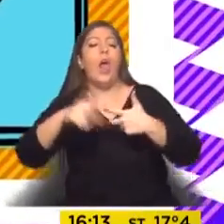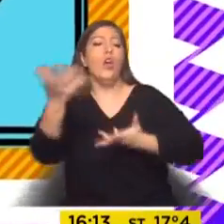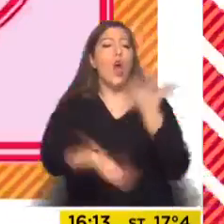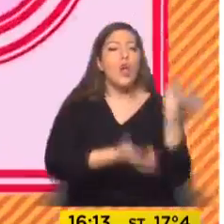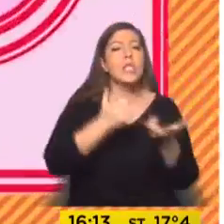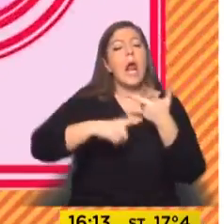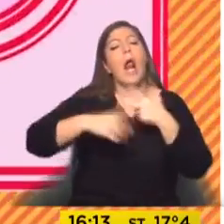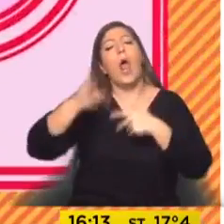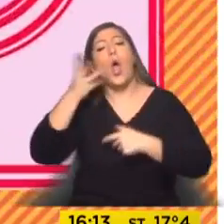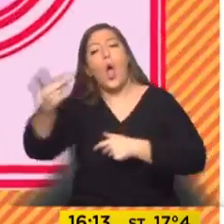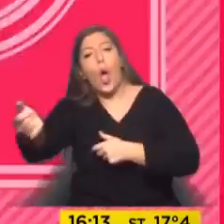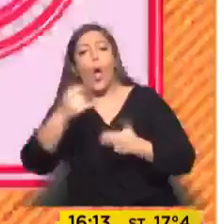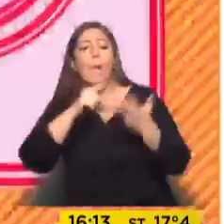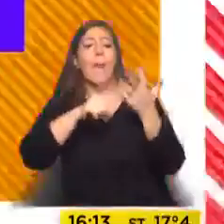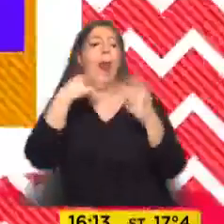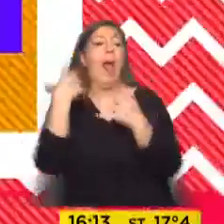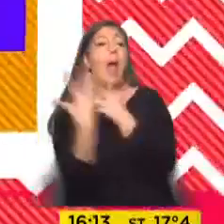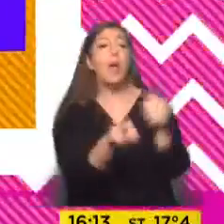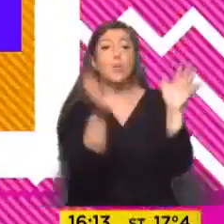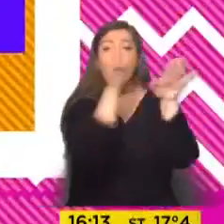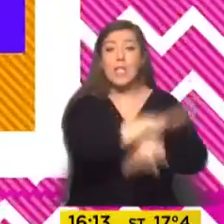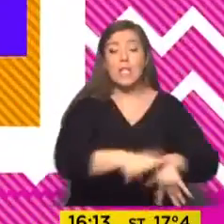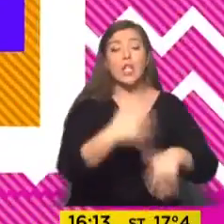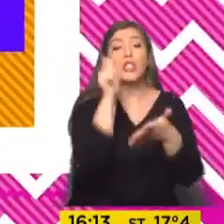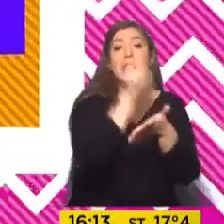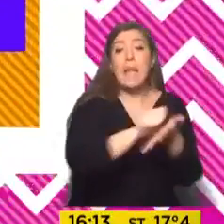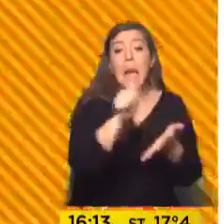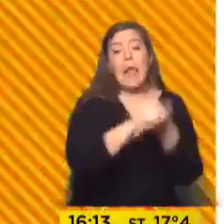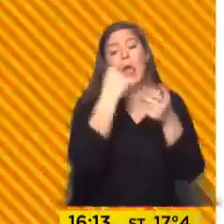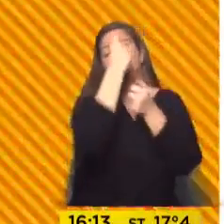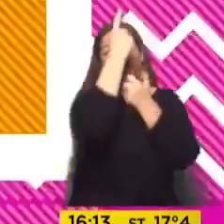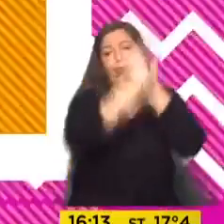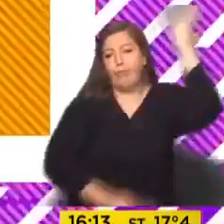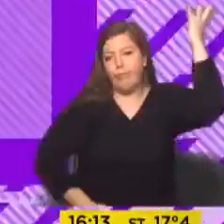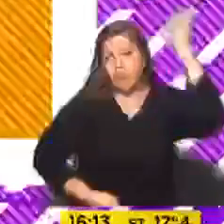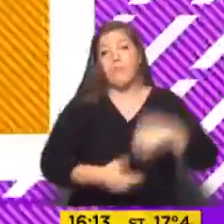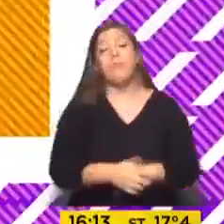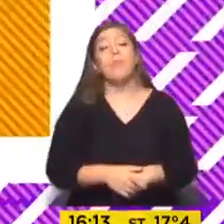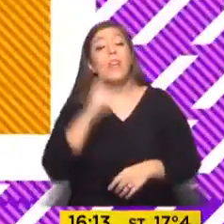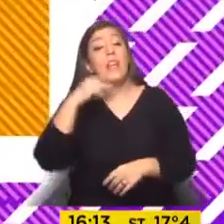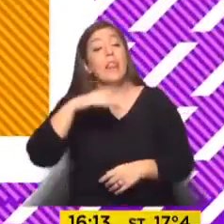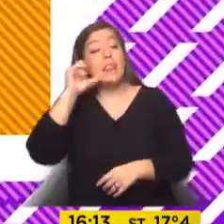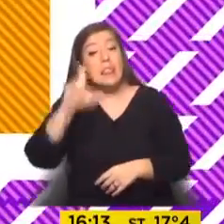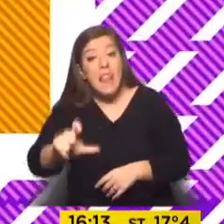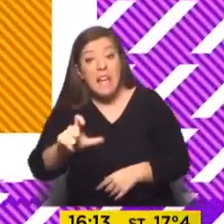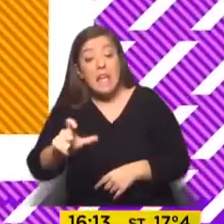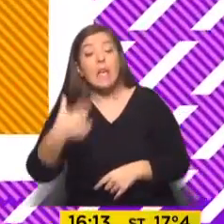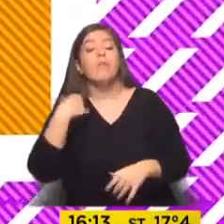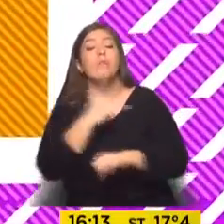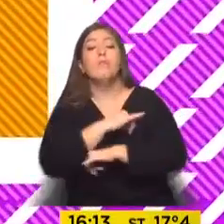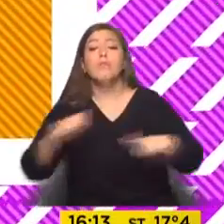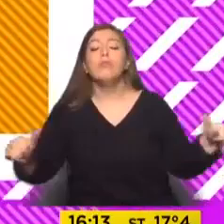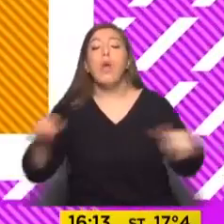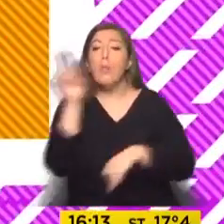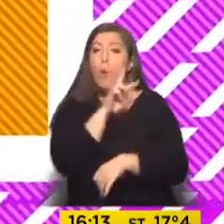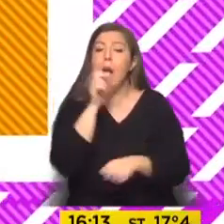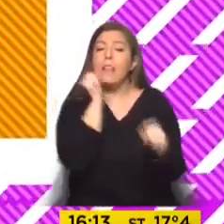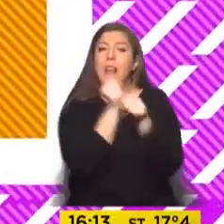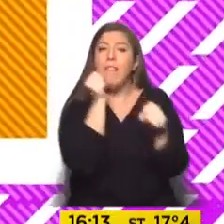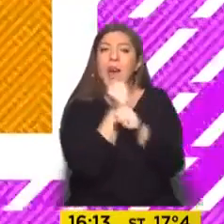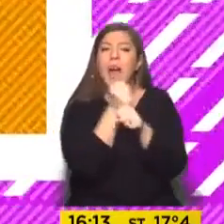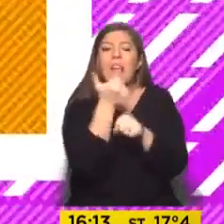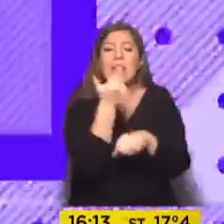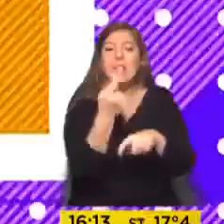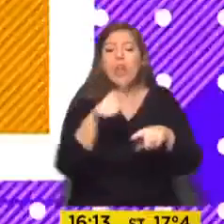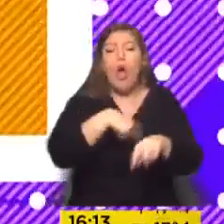chicos con la tarea y mucho más. Según los datos del INDEC, las mujeres trabajan más de 6 horas diarias en las actividades